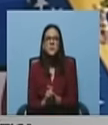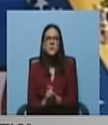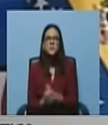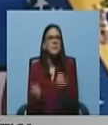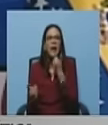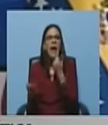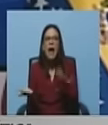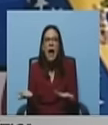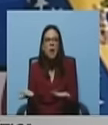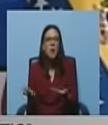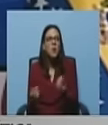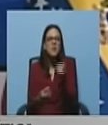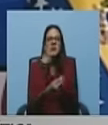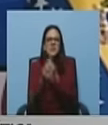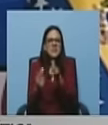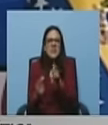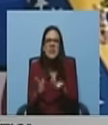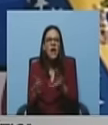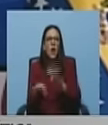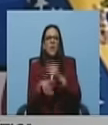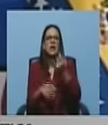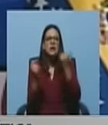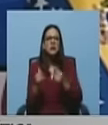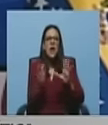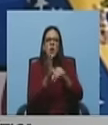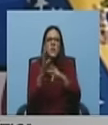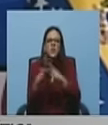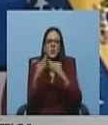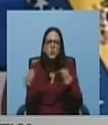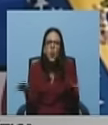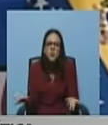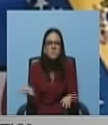un Bolívar al lado de otro porque se roban los dos.